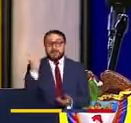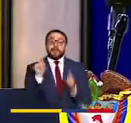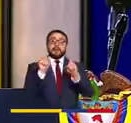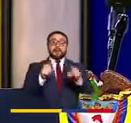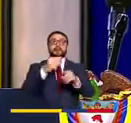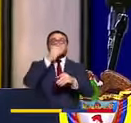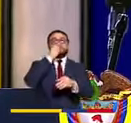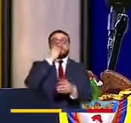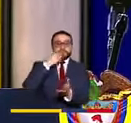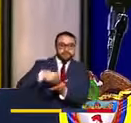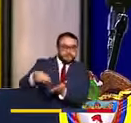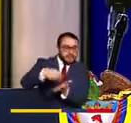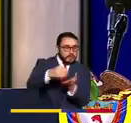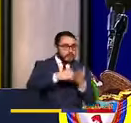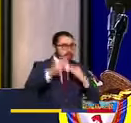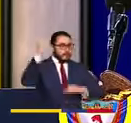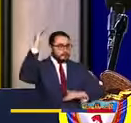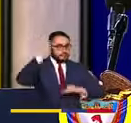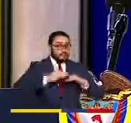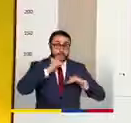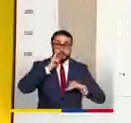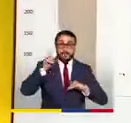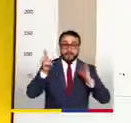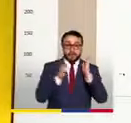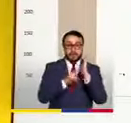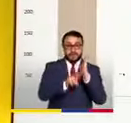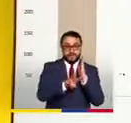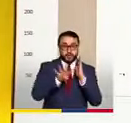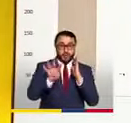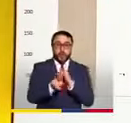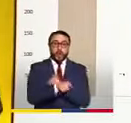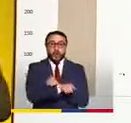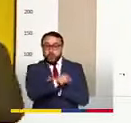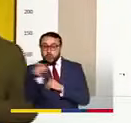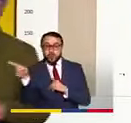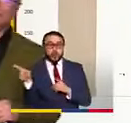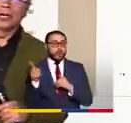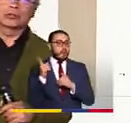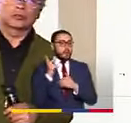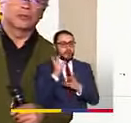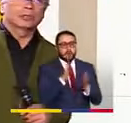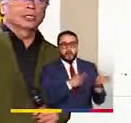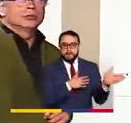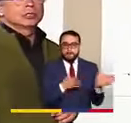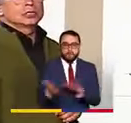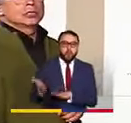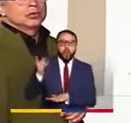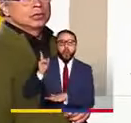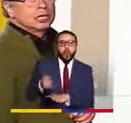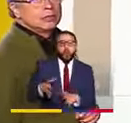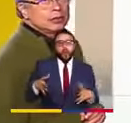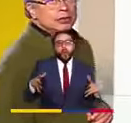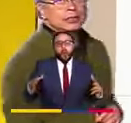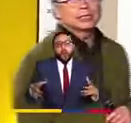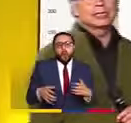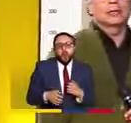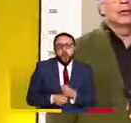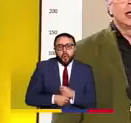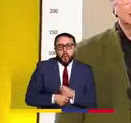en el 2024 tenemos la menor tasa de desnutrición, de muertos por desnutrición en